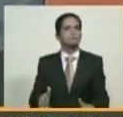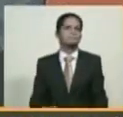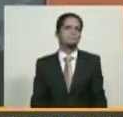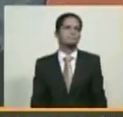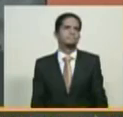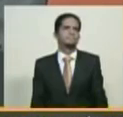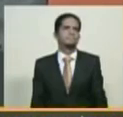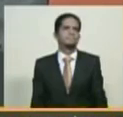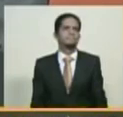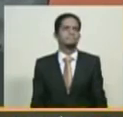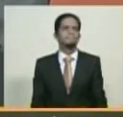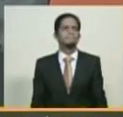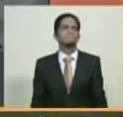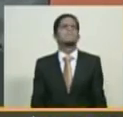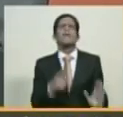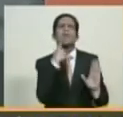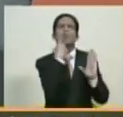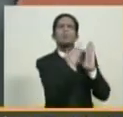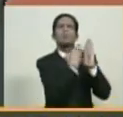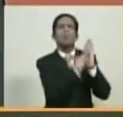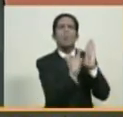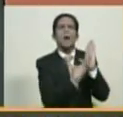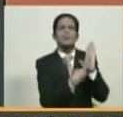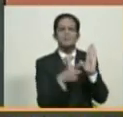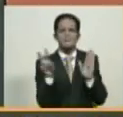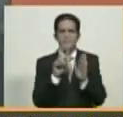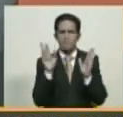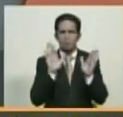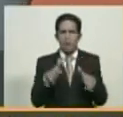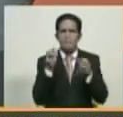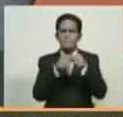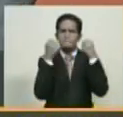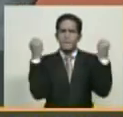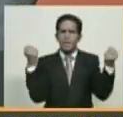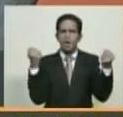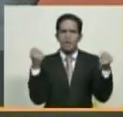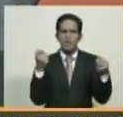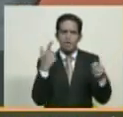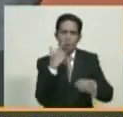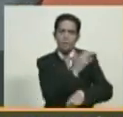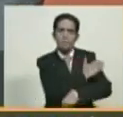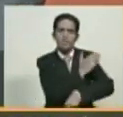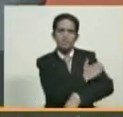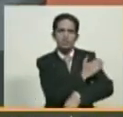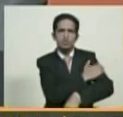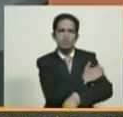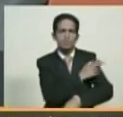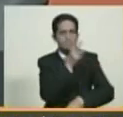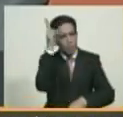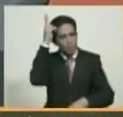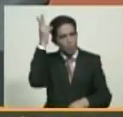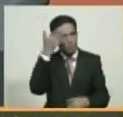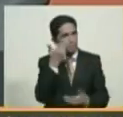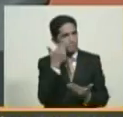Una encuesta que se le hizo a venezolanos, esto es un periódico de derecha, peruano.